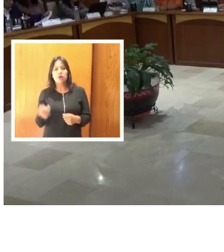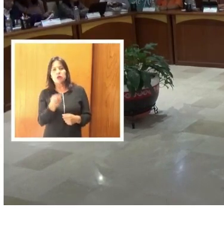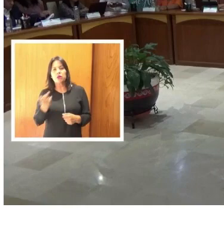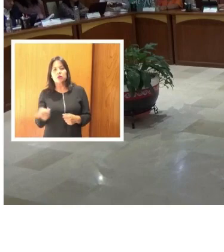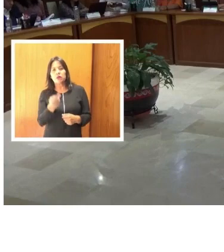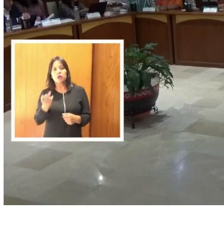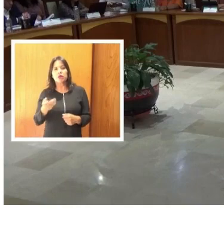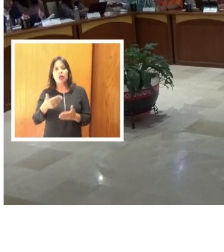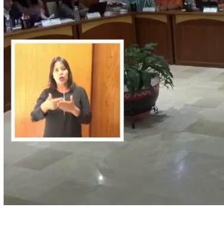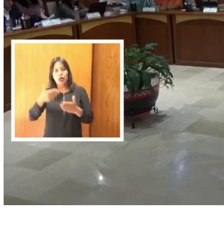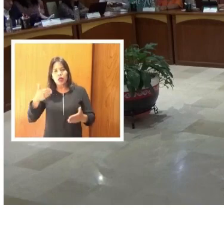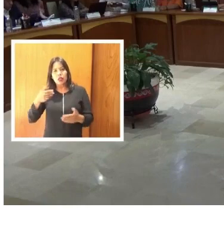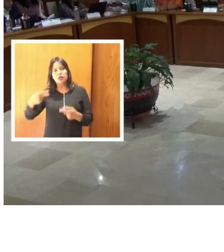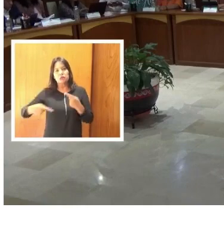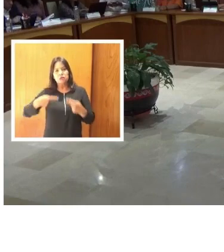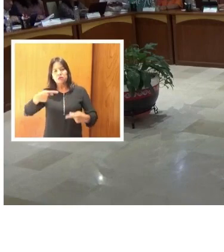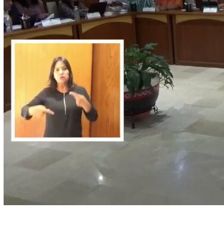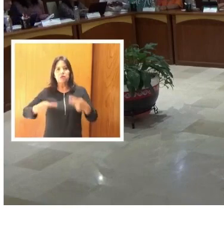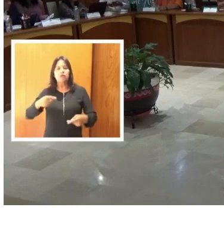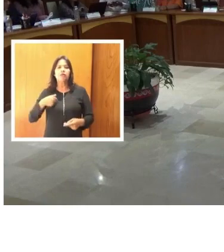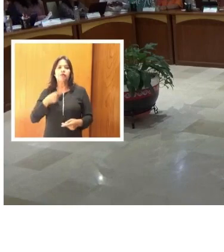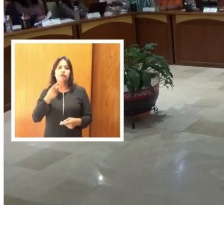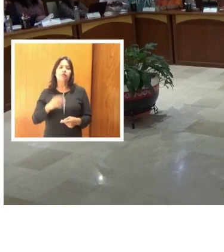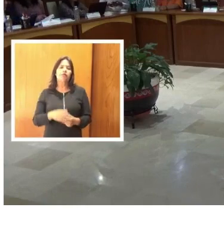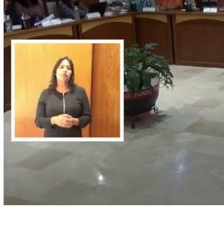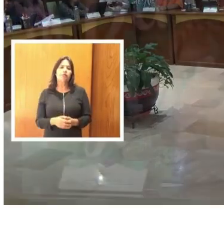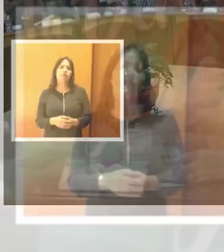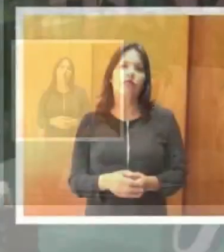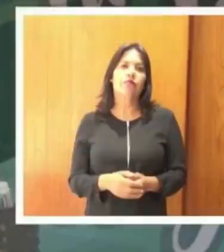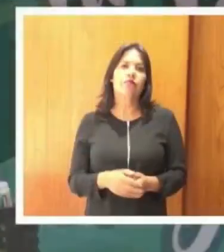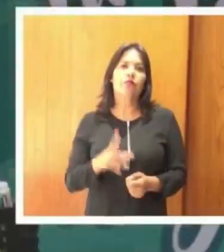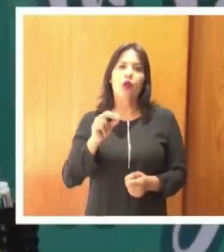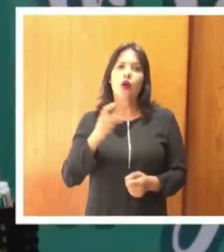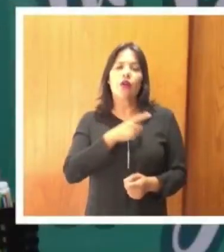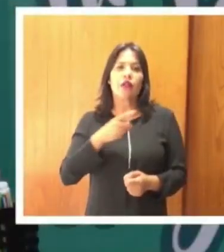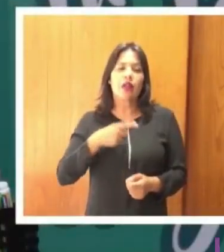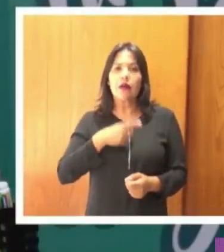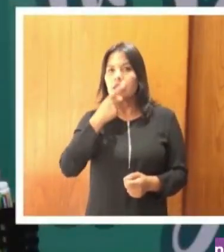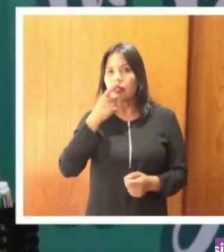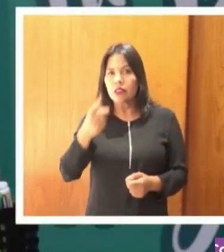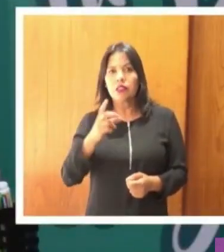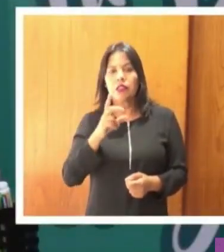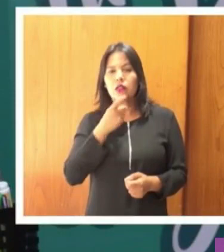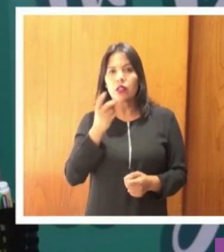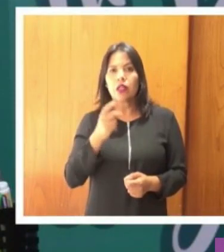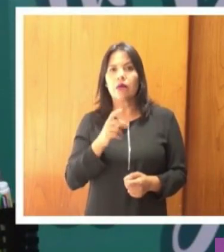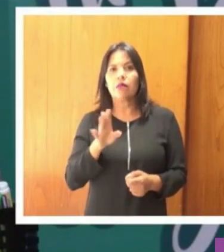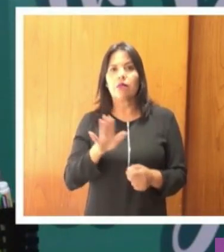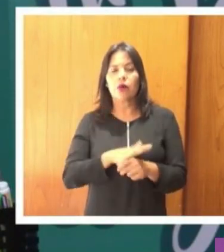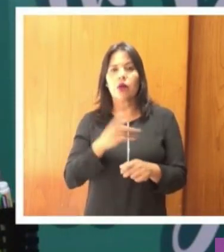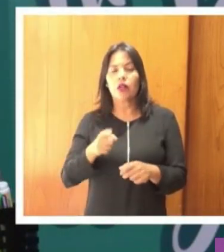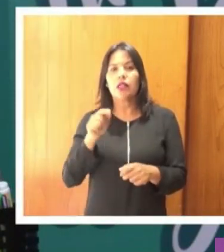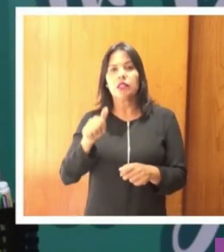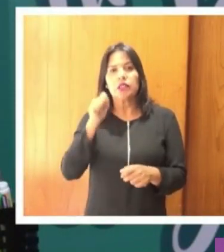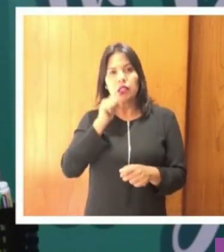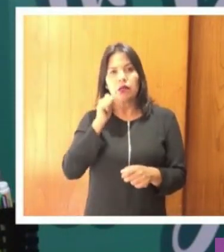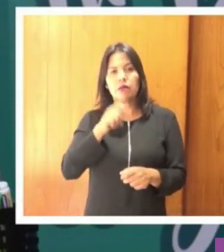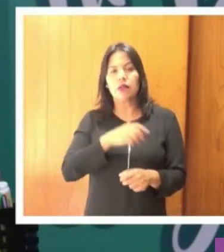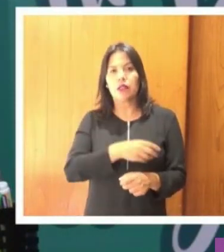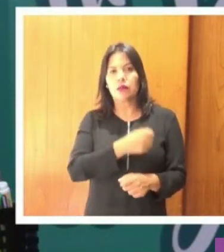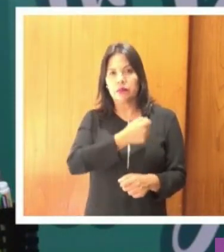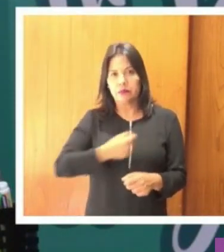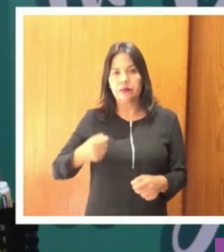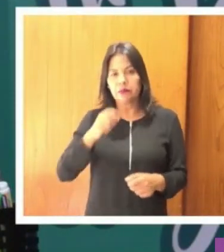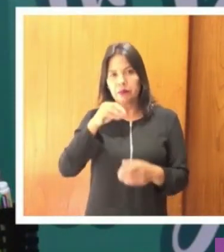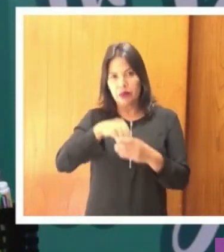inquietudes, manifestaciones o cuestionamientos que no se pueden satisfacer o atender a través del ejercicio del derecho de acceso a la información